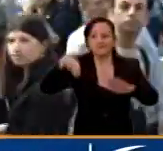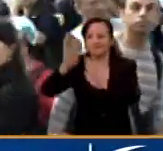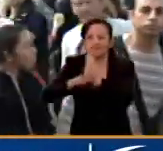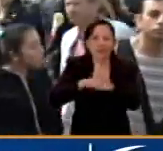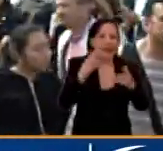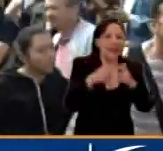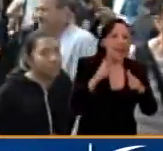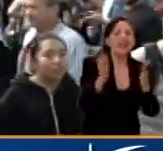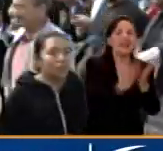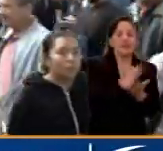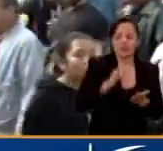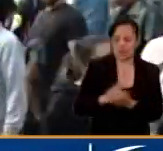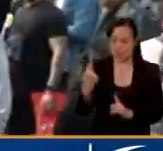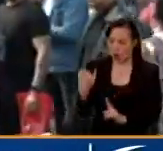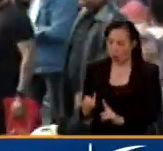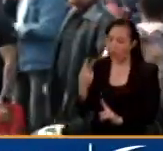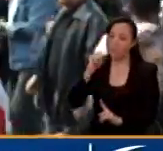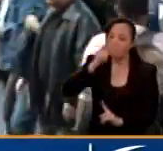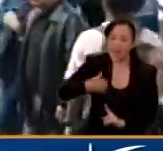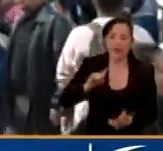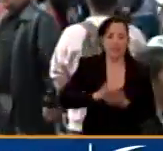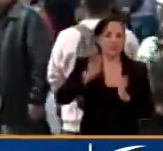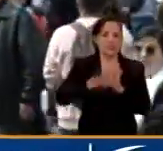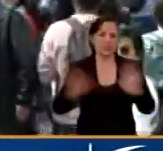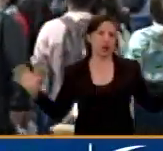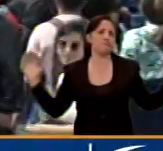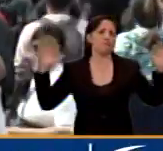días va a tener la asistencia completa de todos los